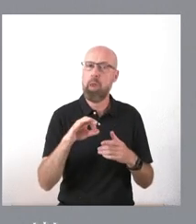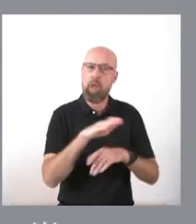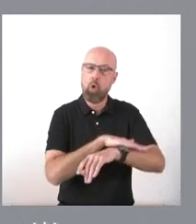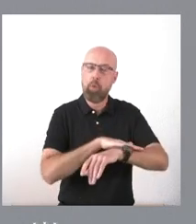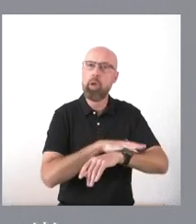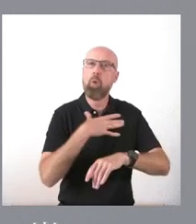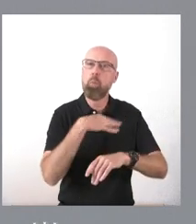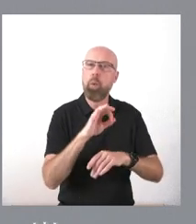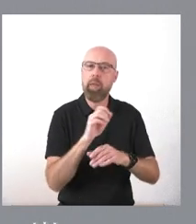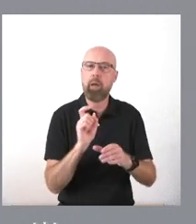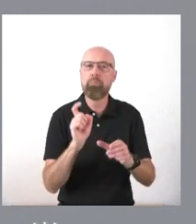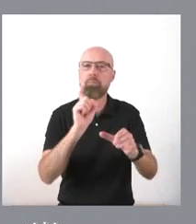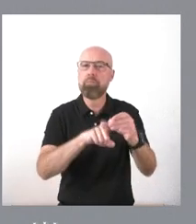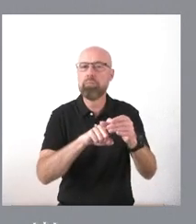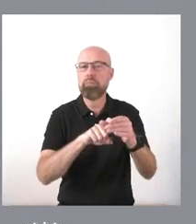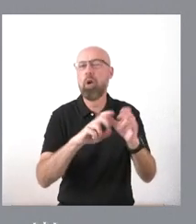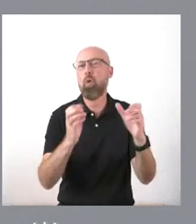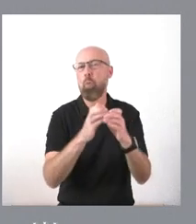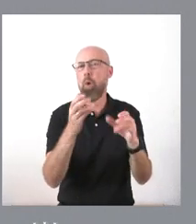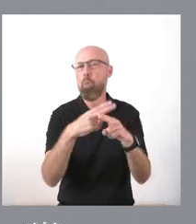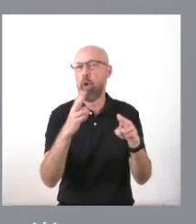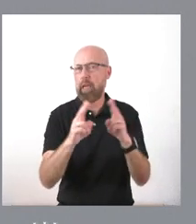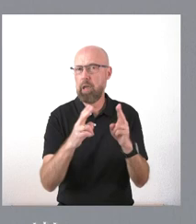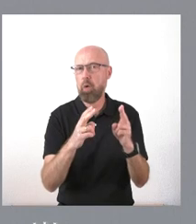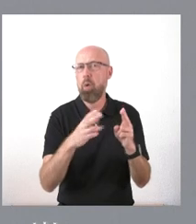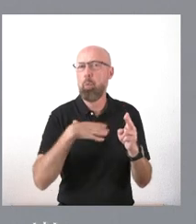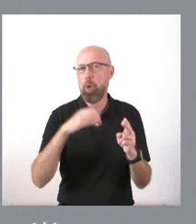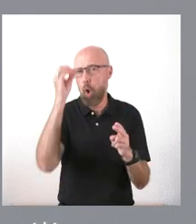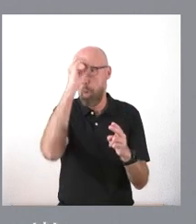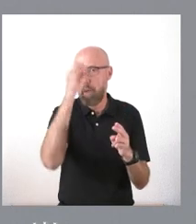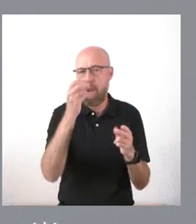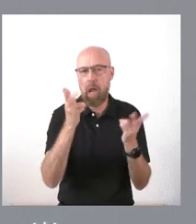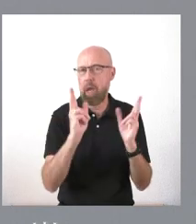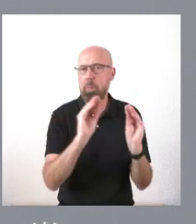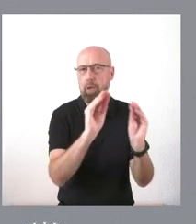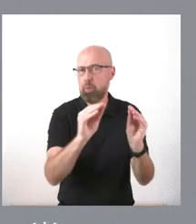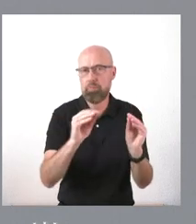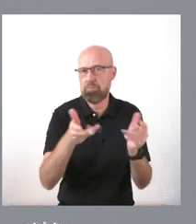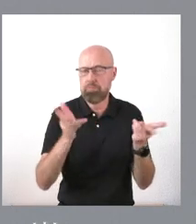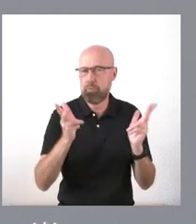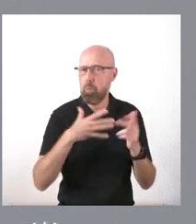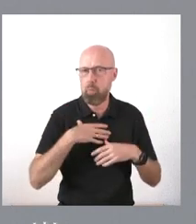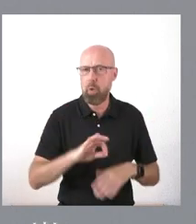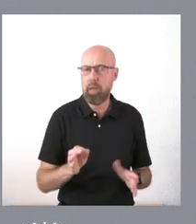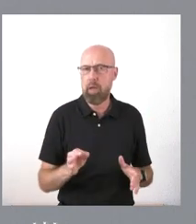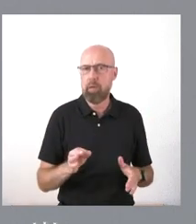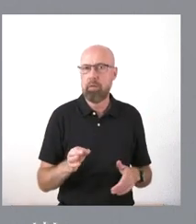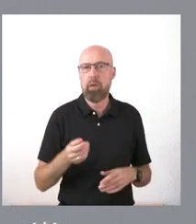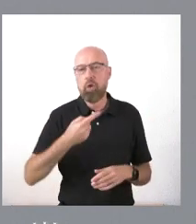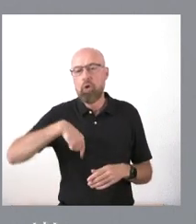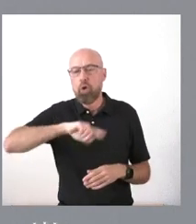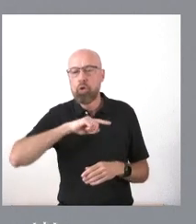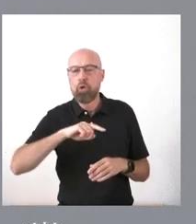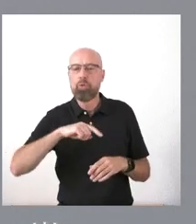de miembros de un partido político y en esa condición pueden opinar lo que estimen oportuno y lógicamente nosotros no opinamos